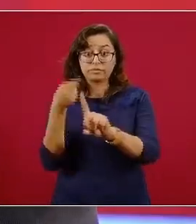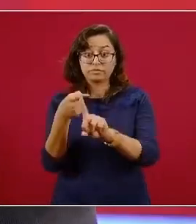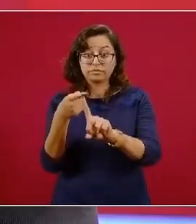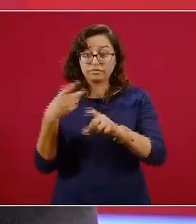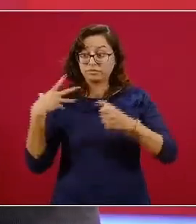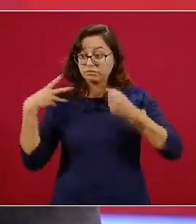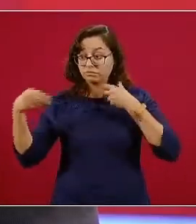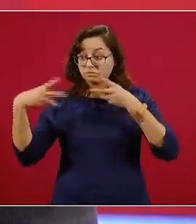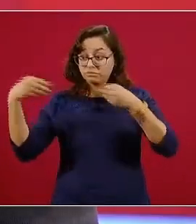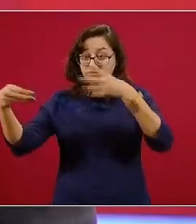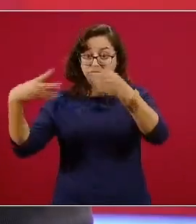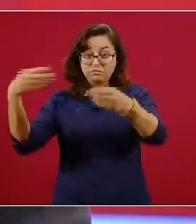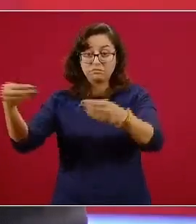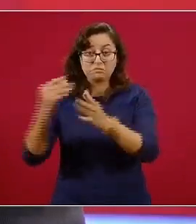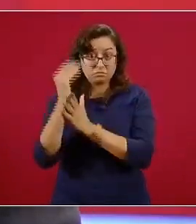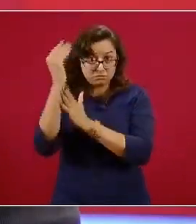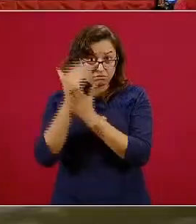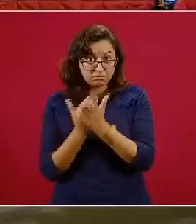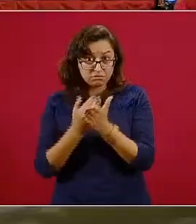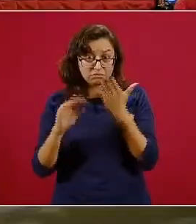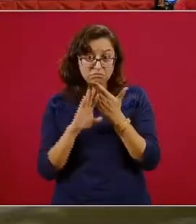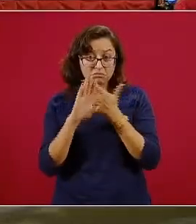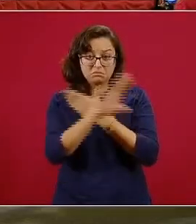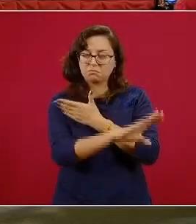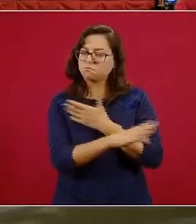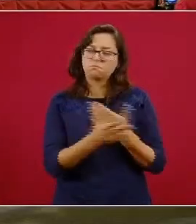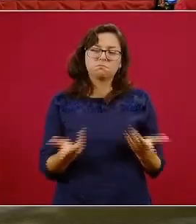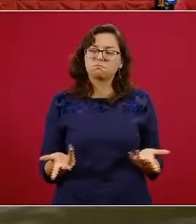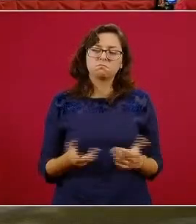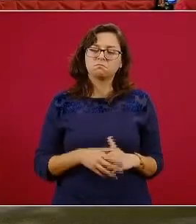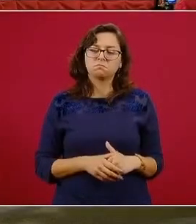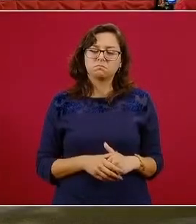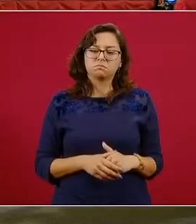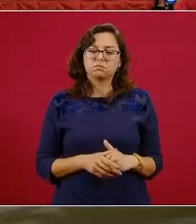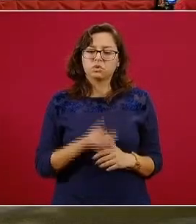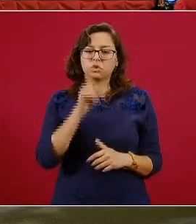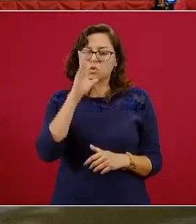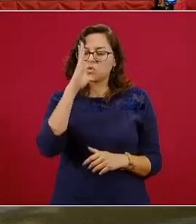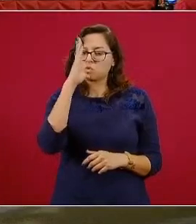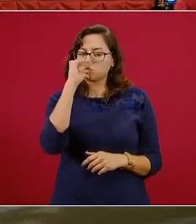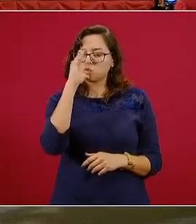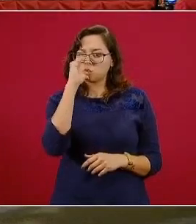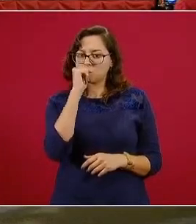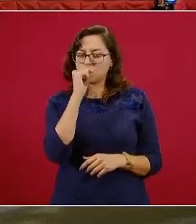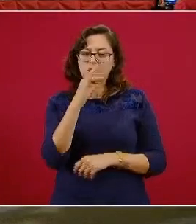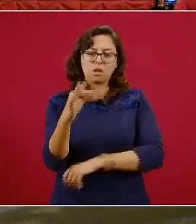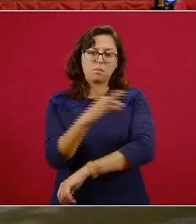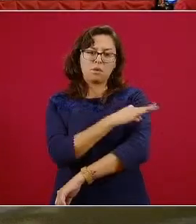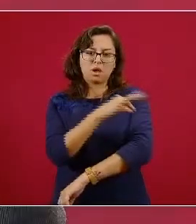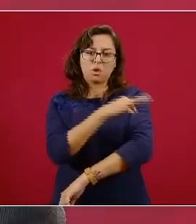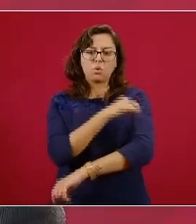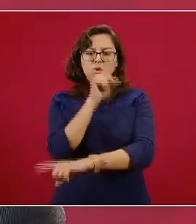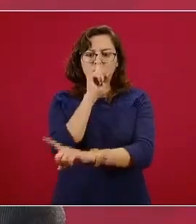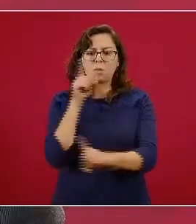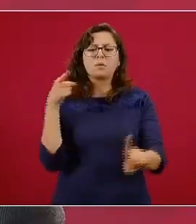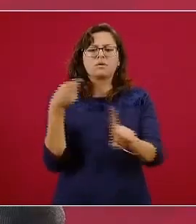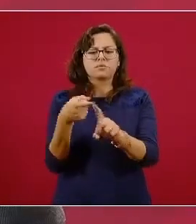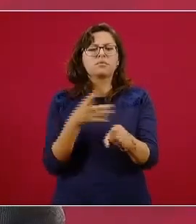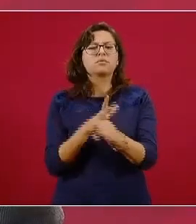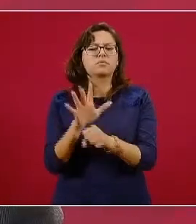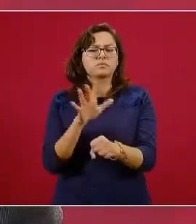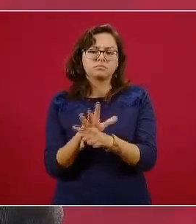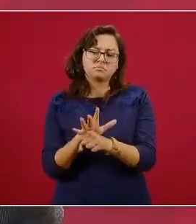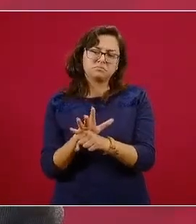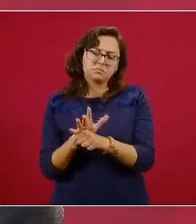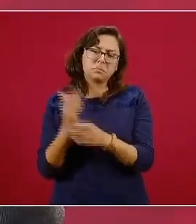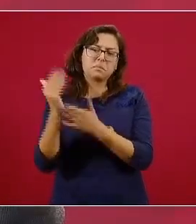la velocidad de propagación o la extensión de la propagación. No ese es el propósito de la vacunación contra influenza y